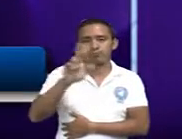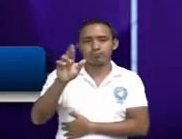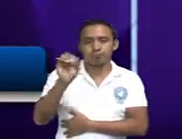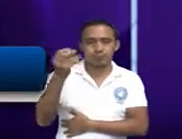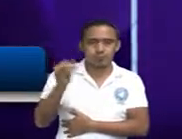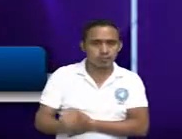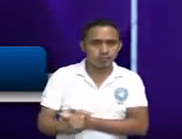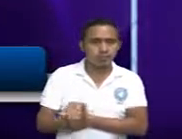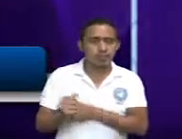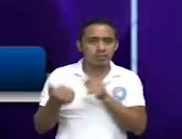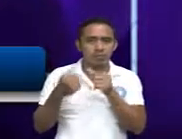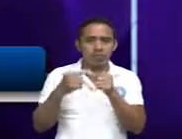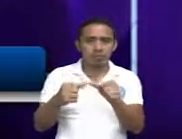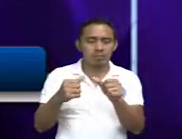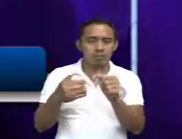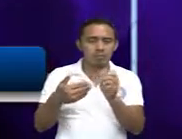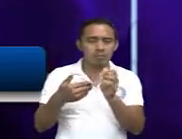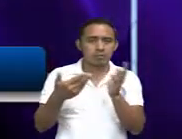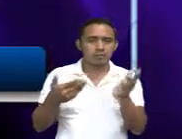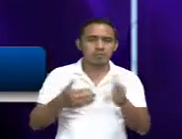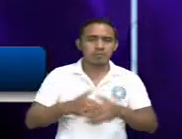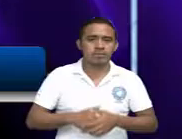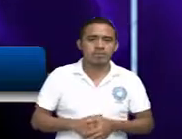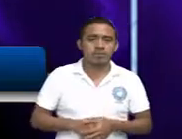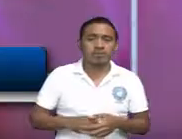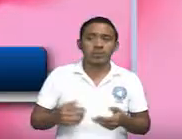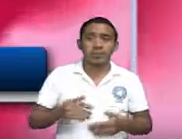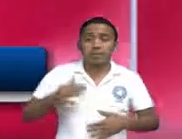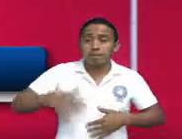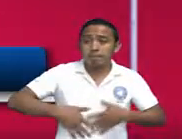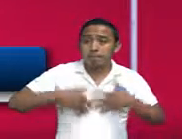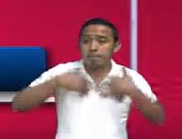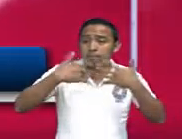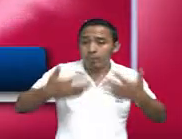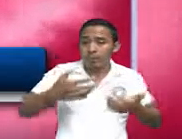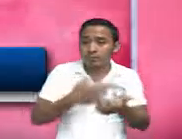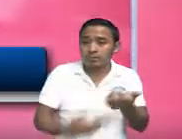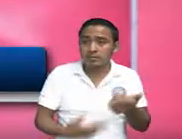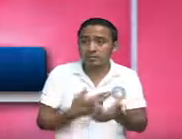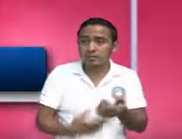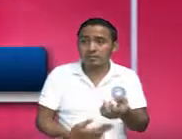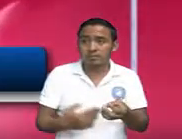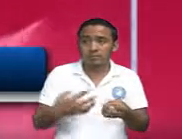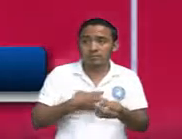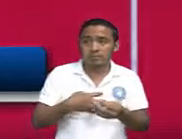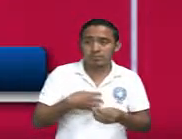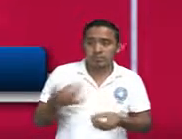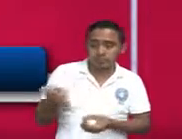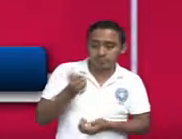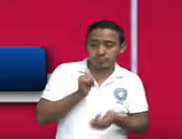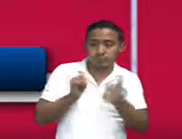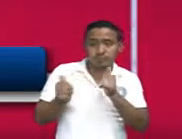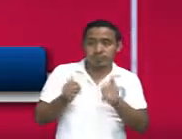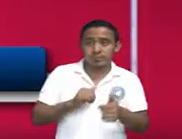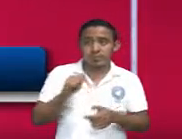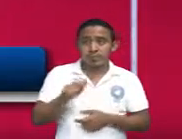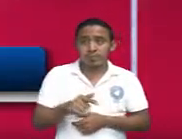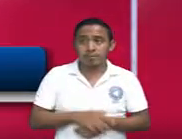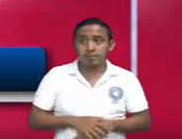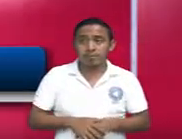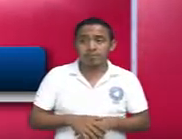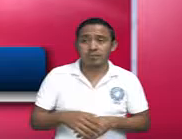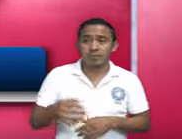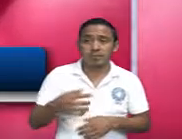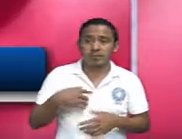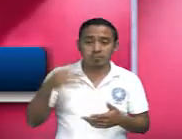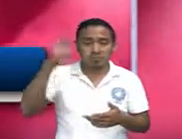está exponiéndose, por ejemplo, a vomitar sangre estando en estado de ebriedad. Eso está como